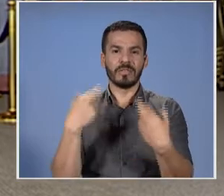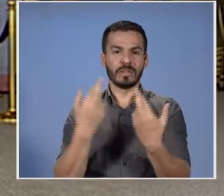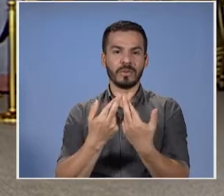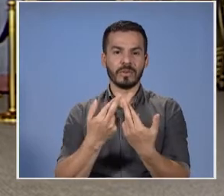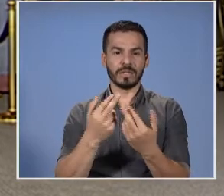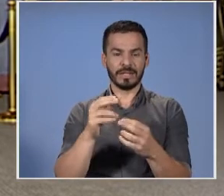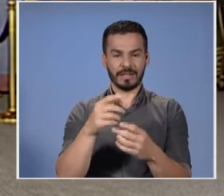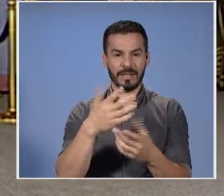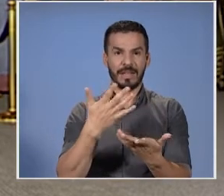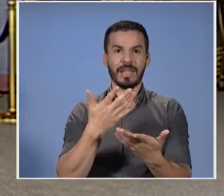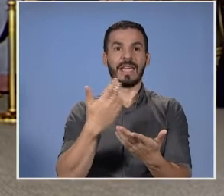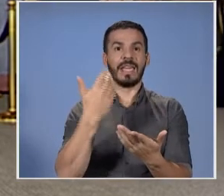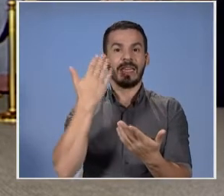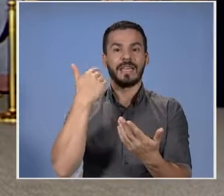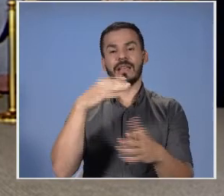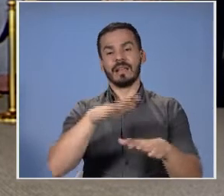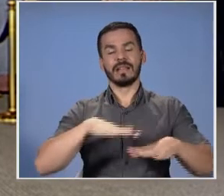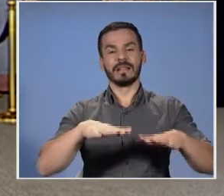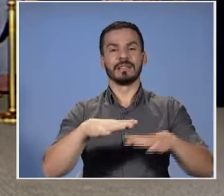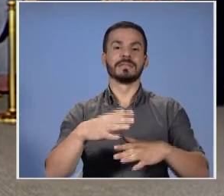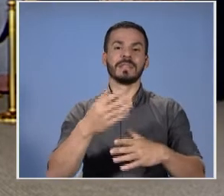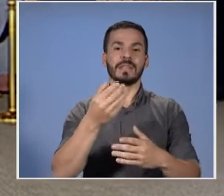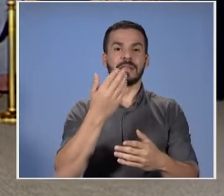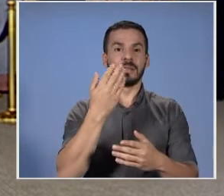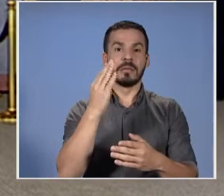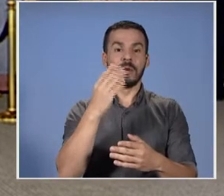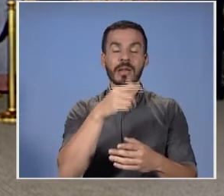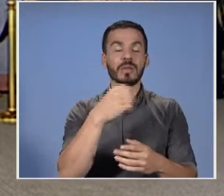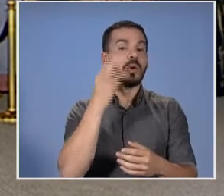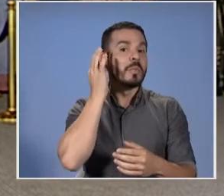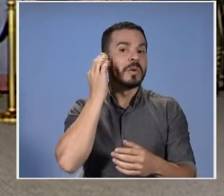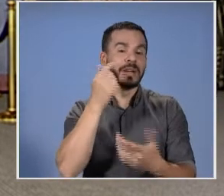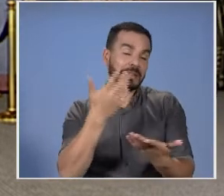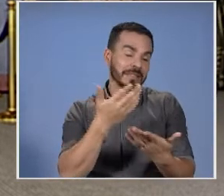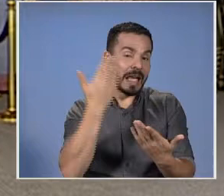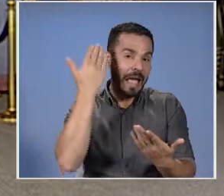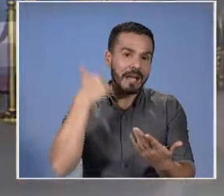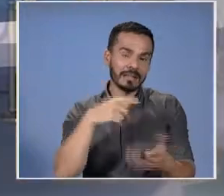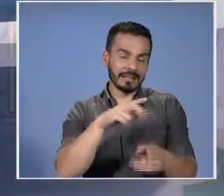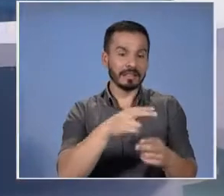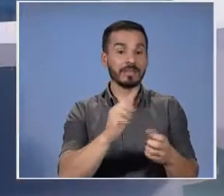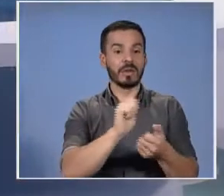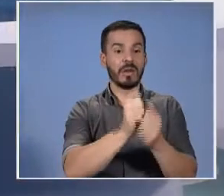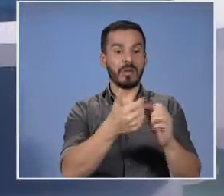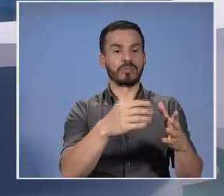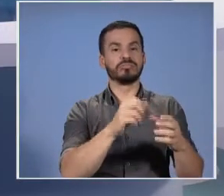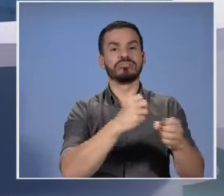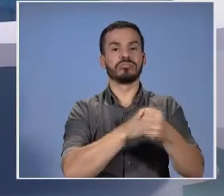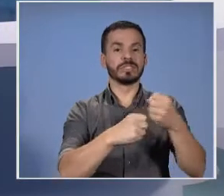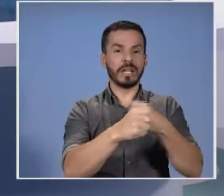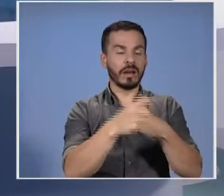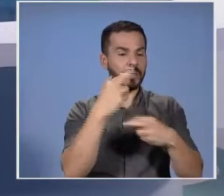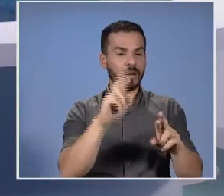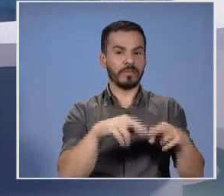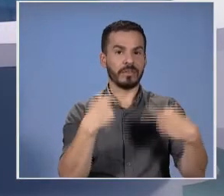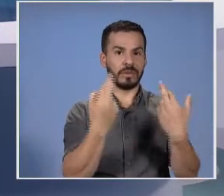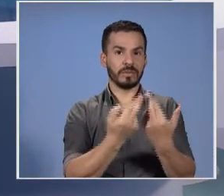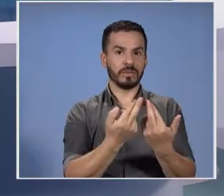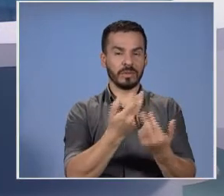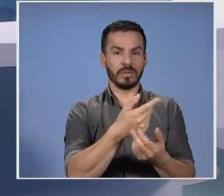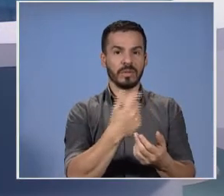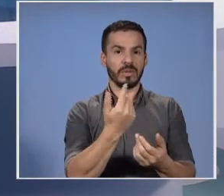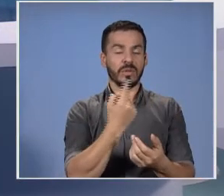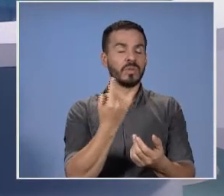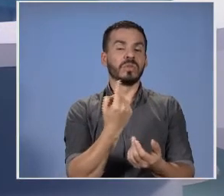de mujeres? Pero es que así se llamaba el salón, donde doña Epsi Campbell va también a tener encuentros bilaterales, no solo como